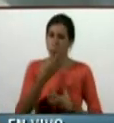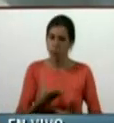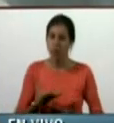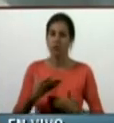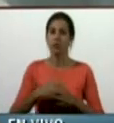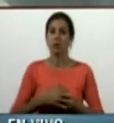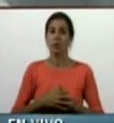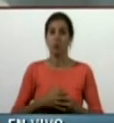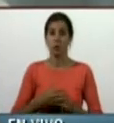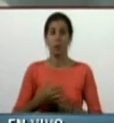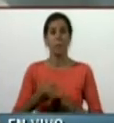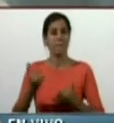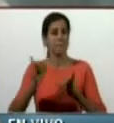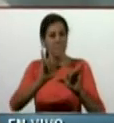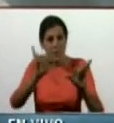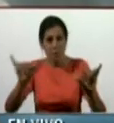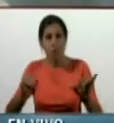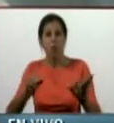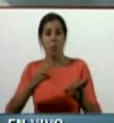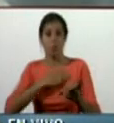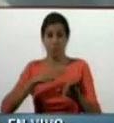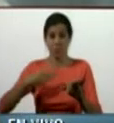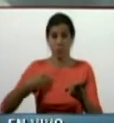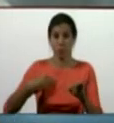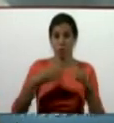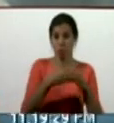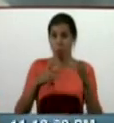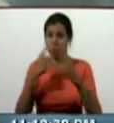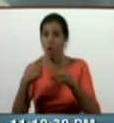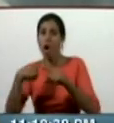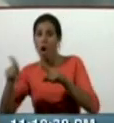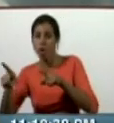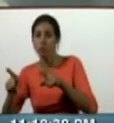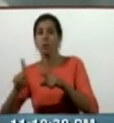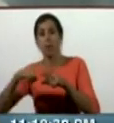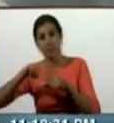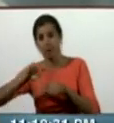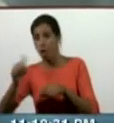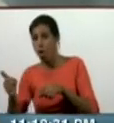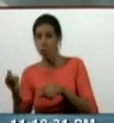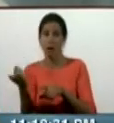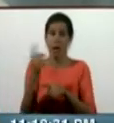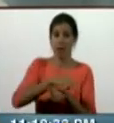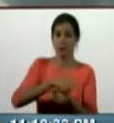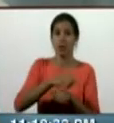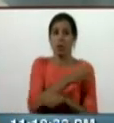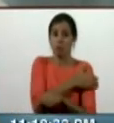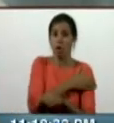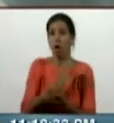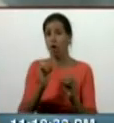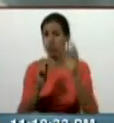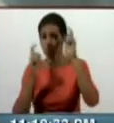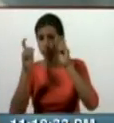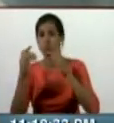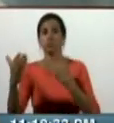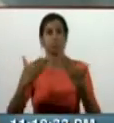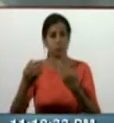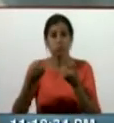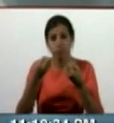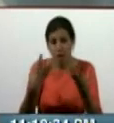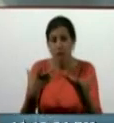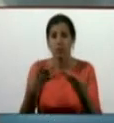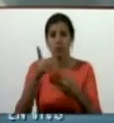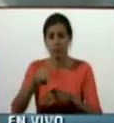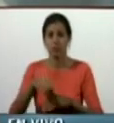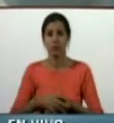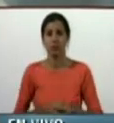con generosidad con los mismos militantes, pero también con los otros militantes y los seguidores de otras organizaciones políticas.